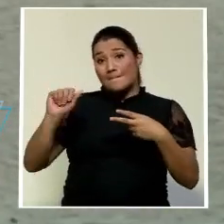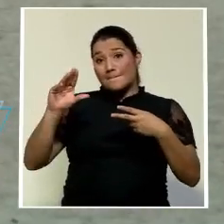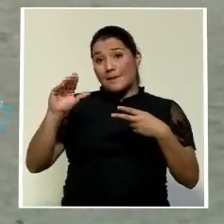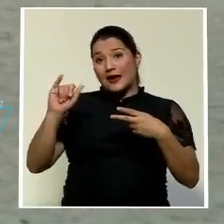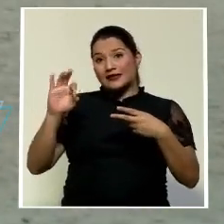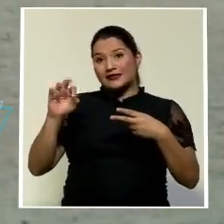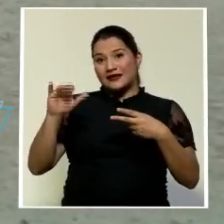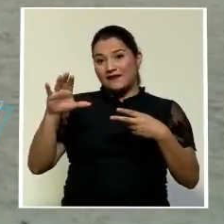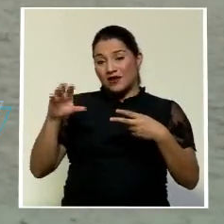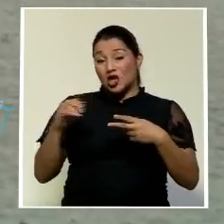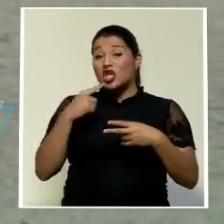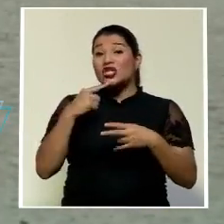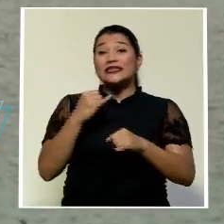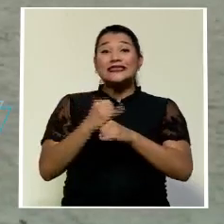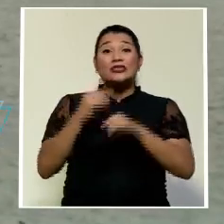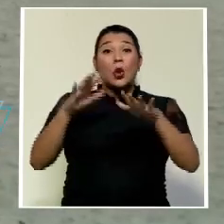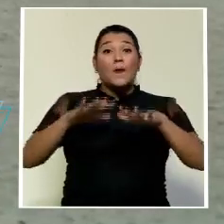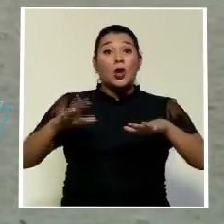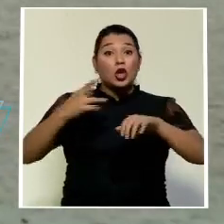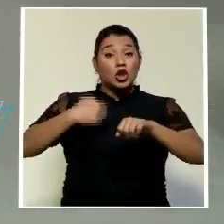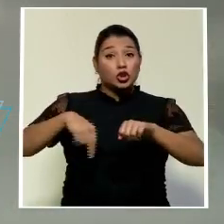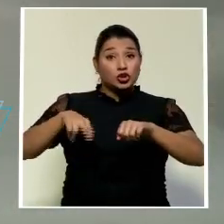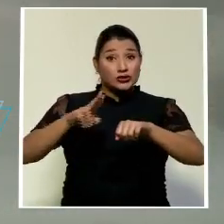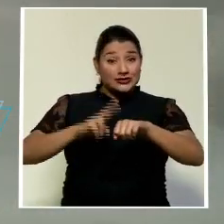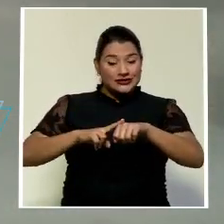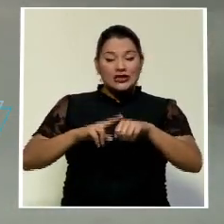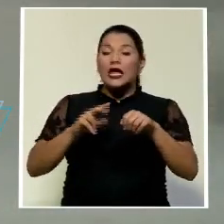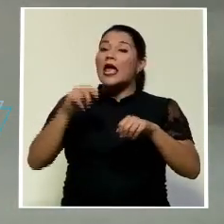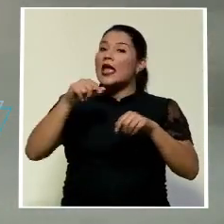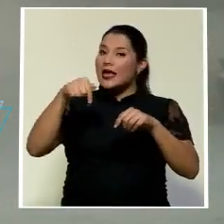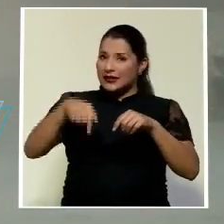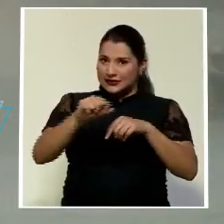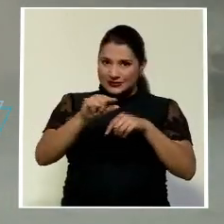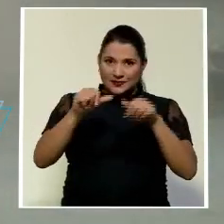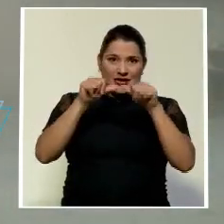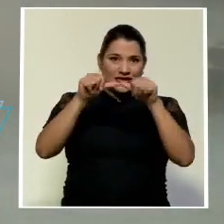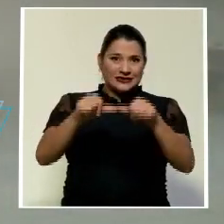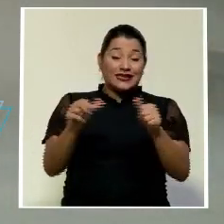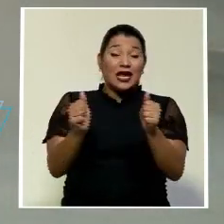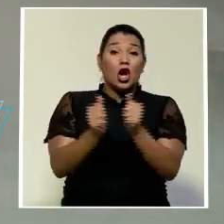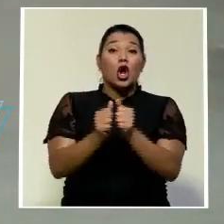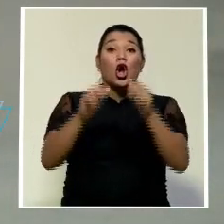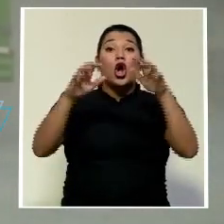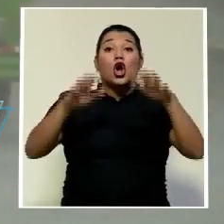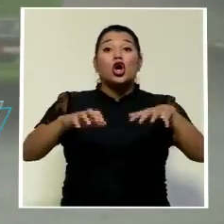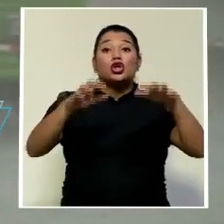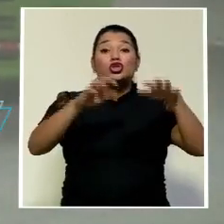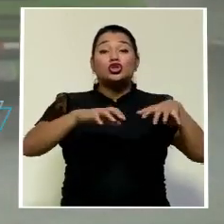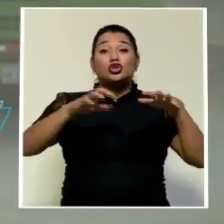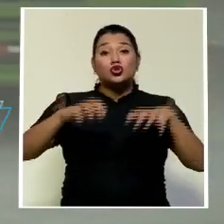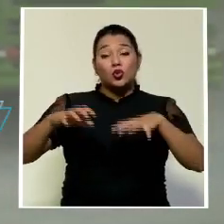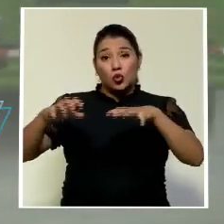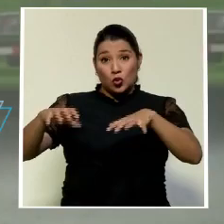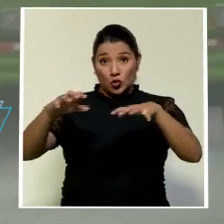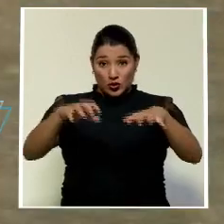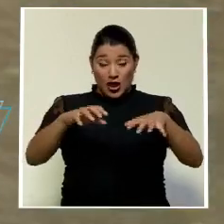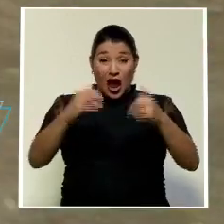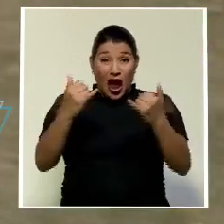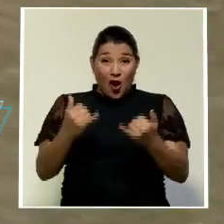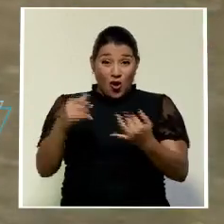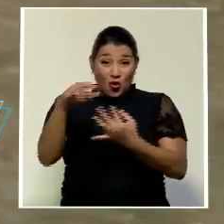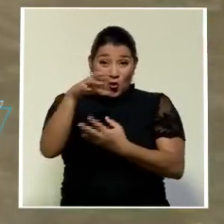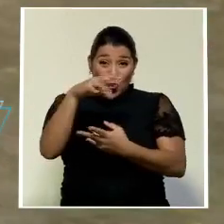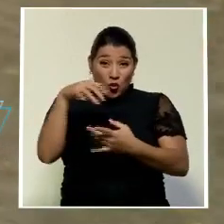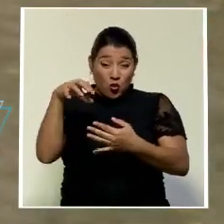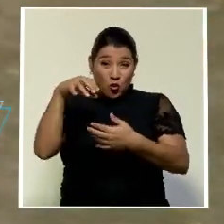Nacional, el resto de la semana estará con más lluvia debido a la zona de convergencia intertropical que se encuentra sobre Costa Rica y